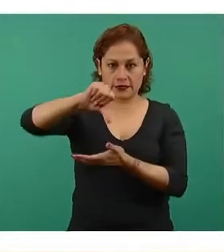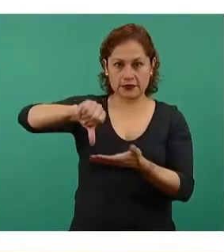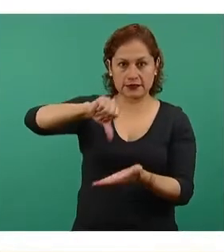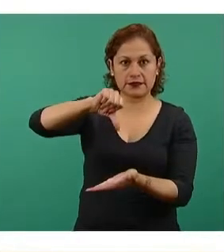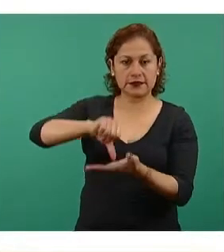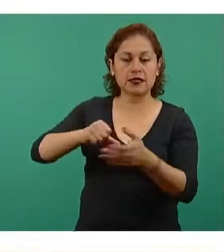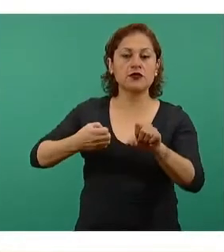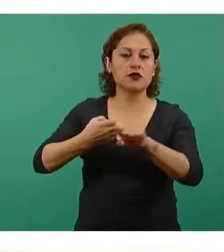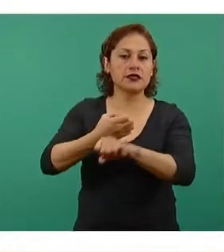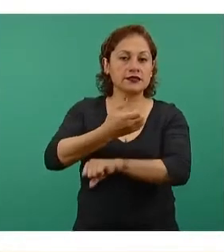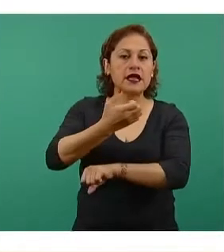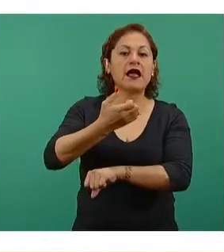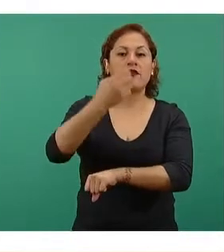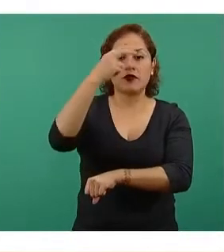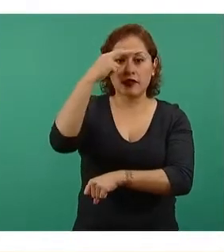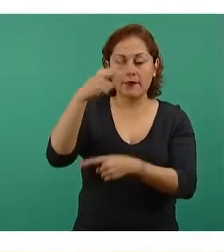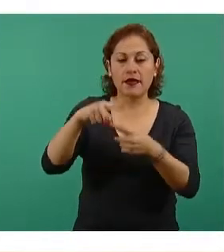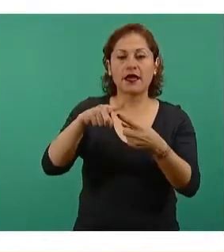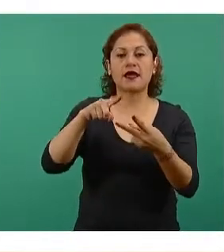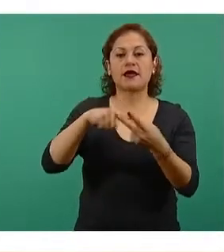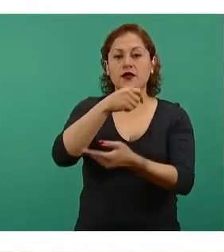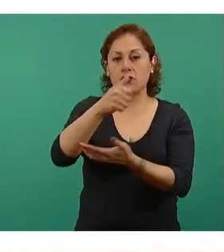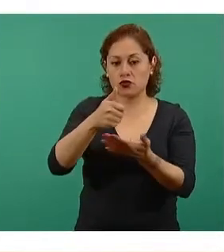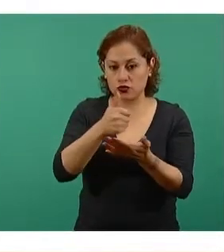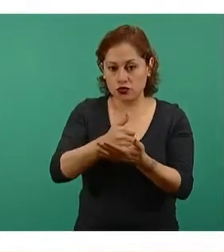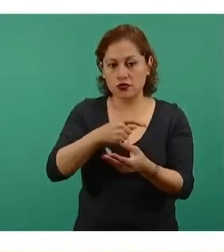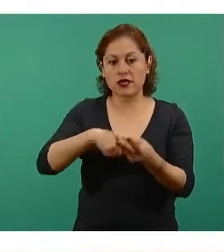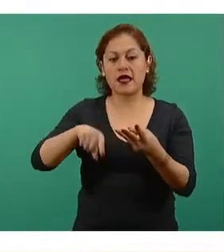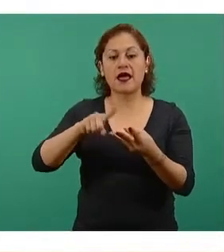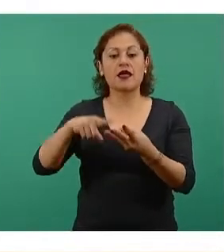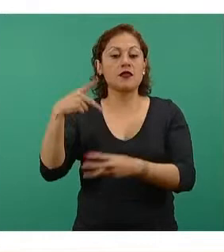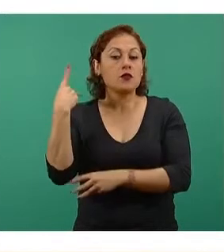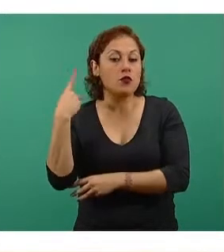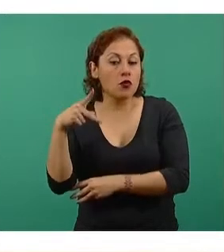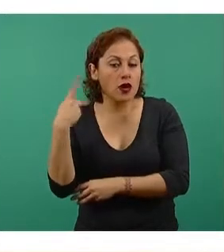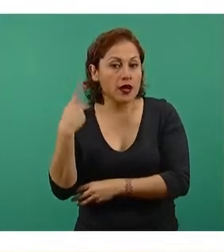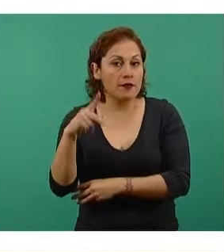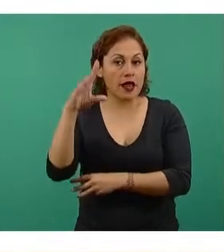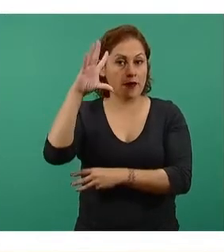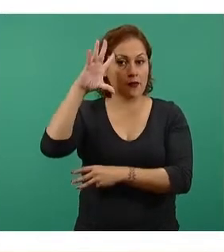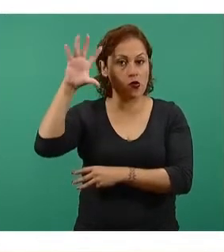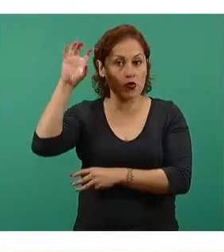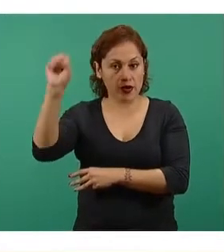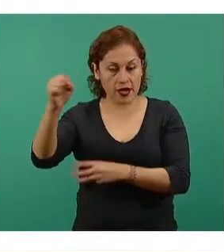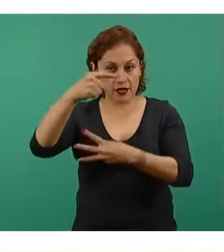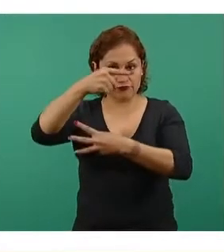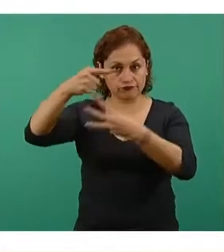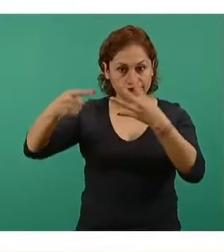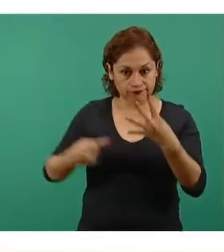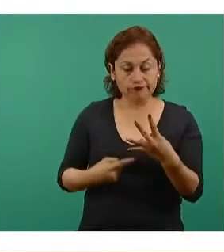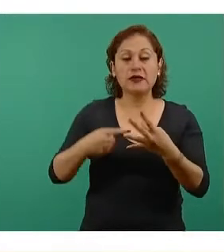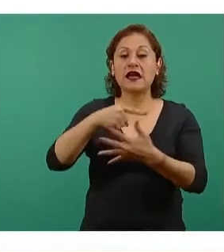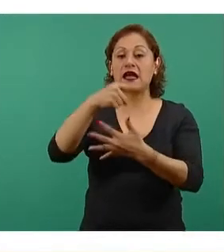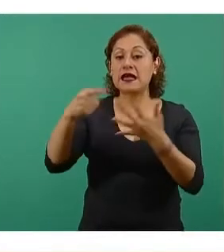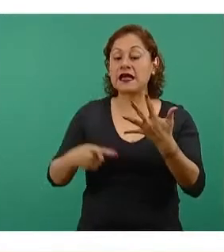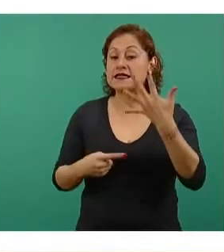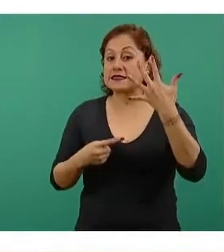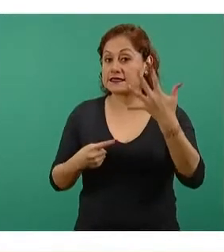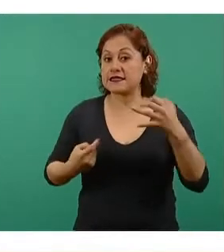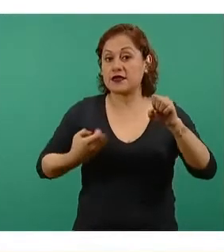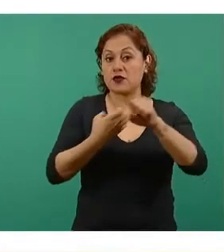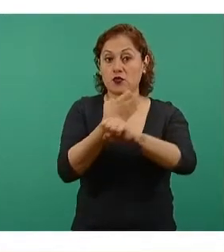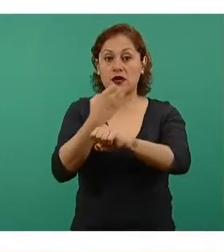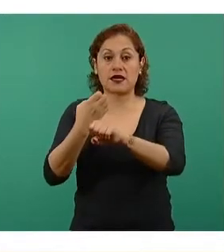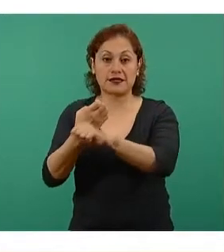estados de la Ciudad de México, de Puebla, Morelos, Estado de México y Querétaro, pues que son 5 entidades que